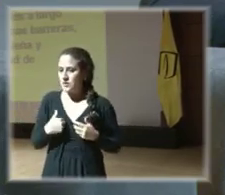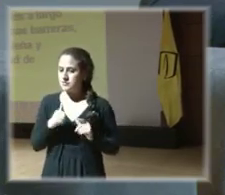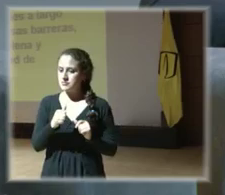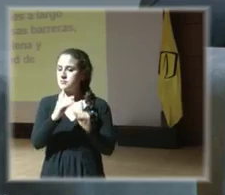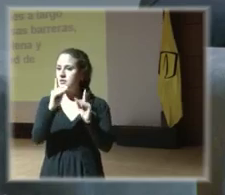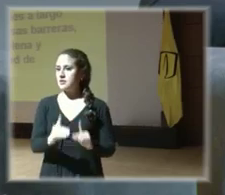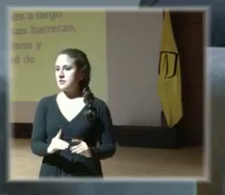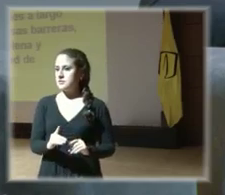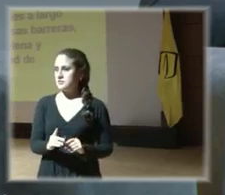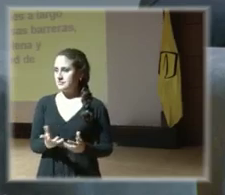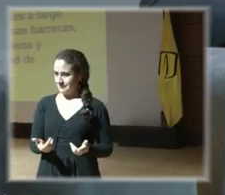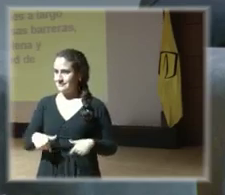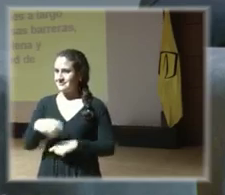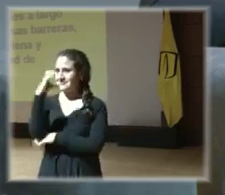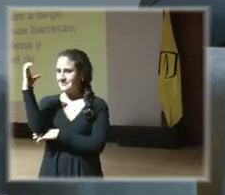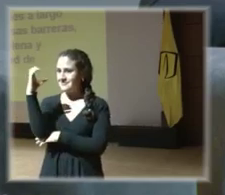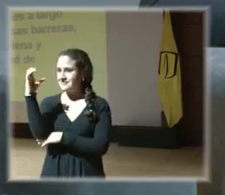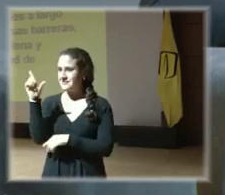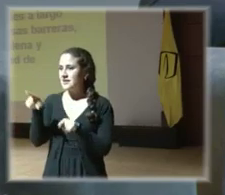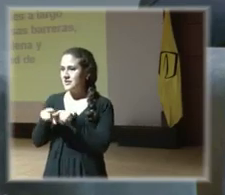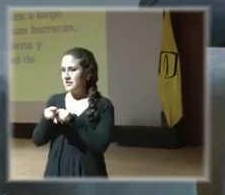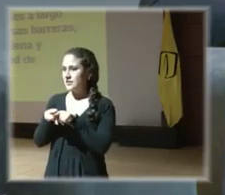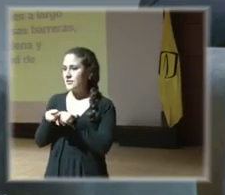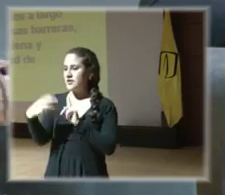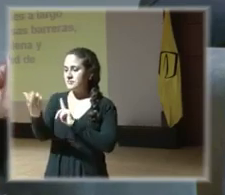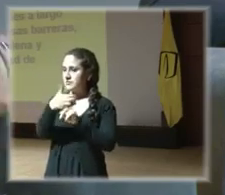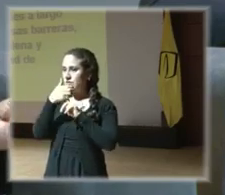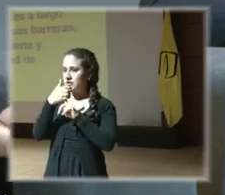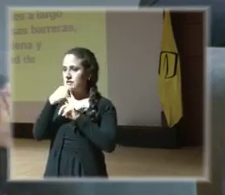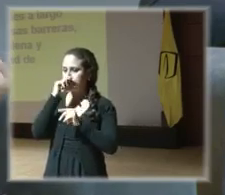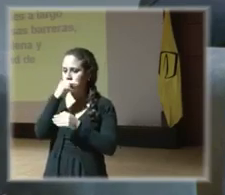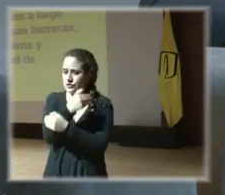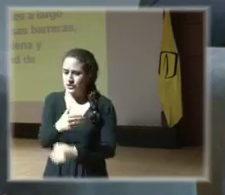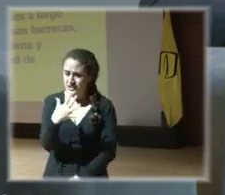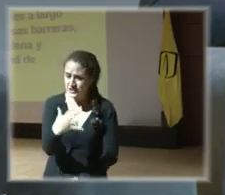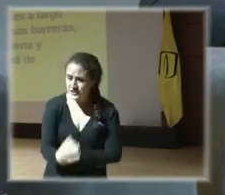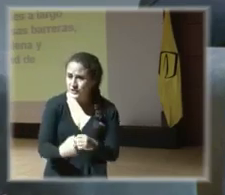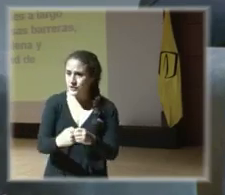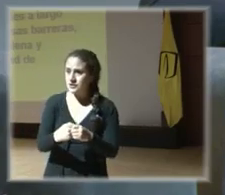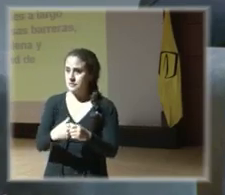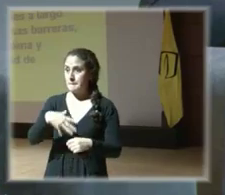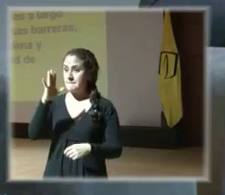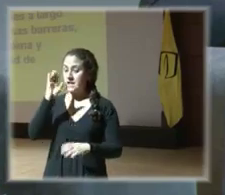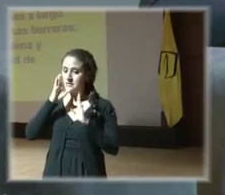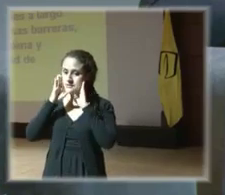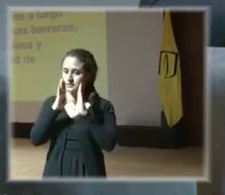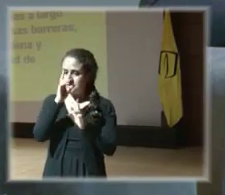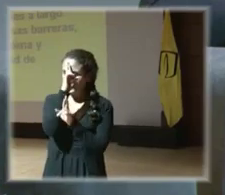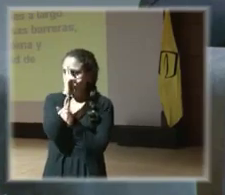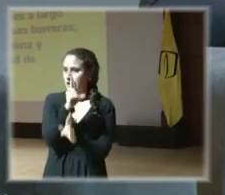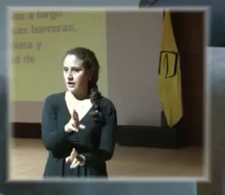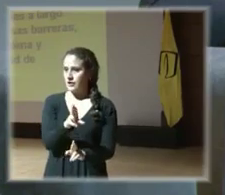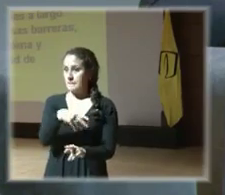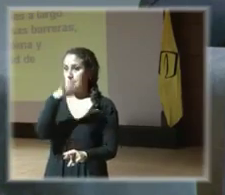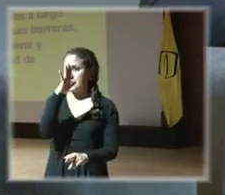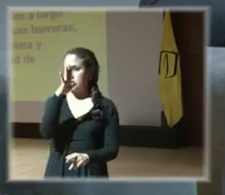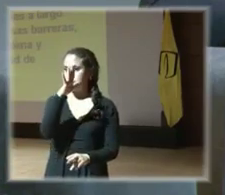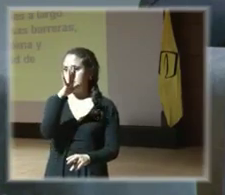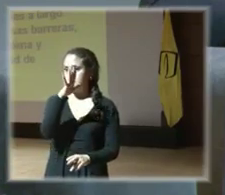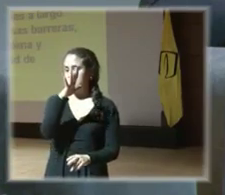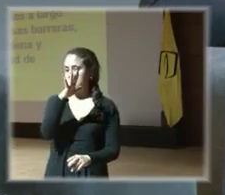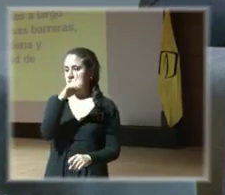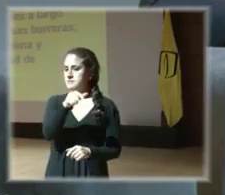obviamente, en Colombia el estándar de protección a niños muy pequeños es mucho mayor, mucho más reconoce